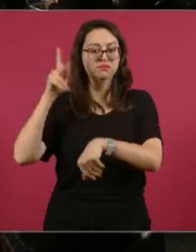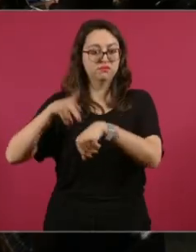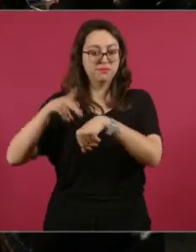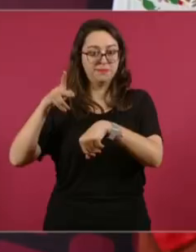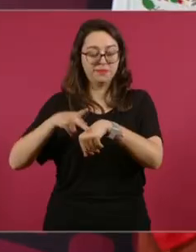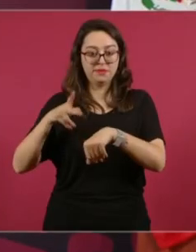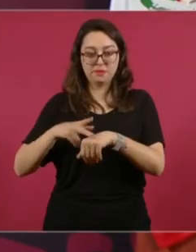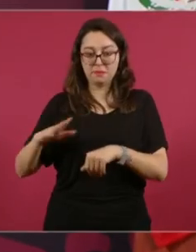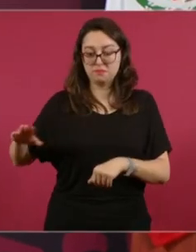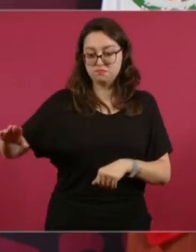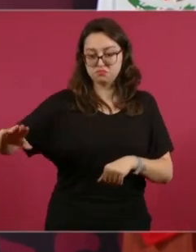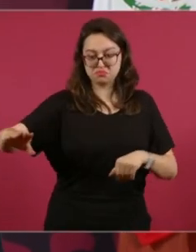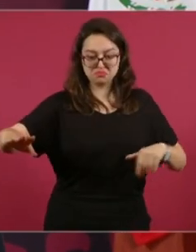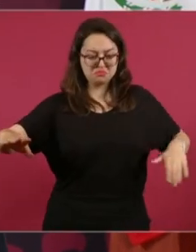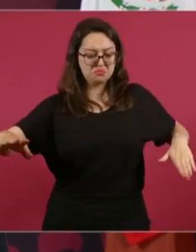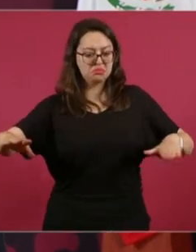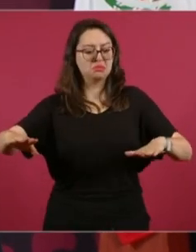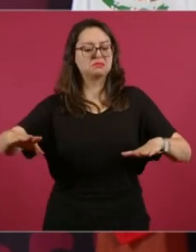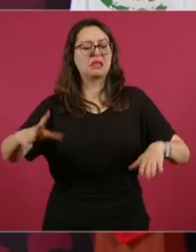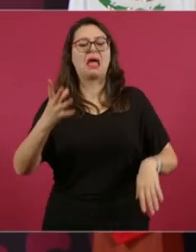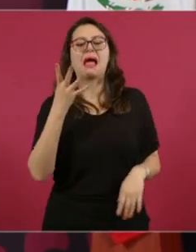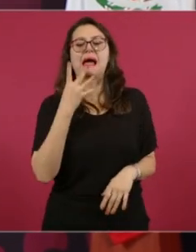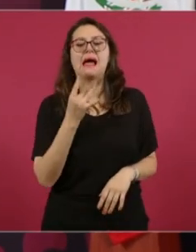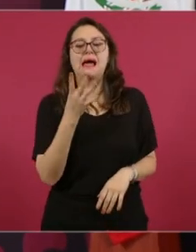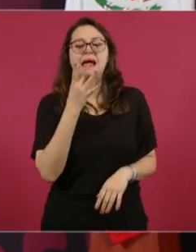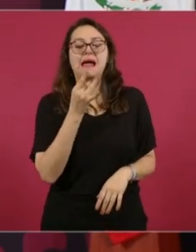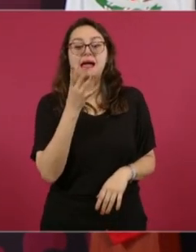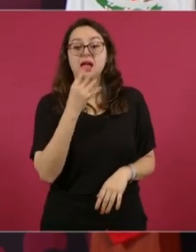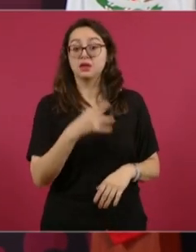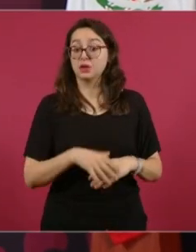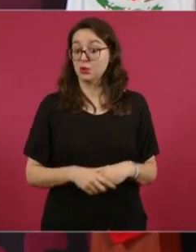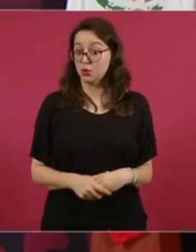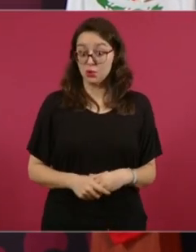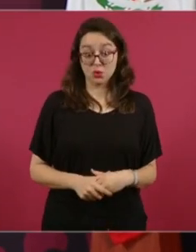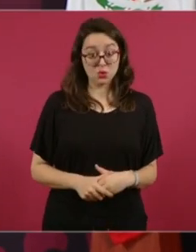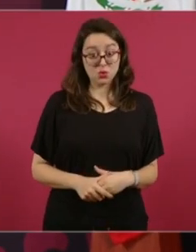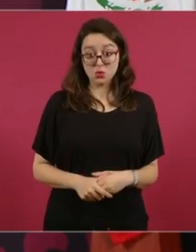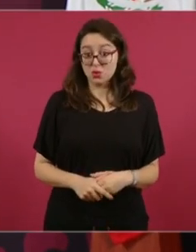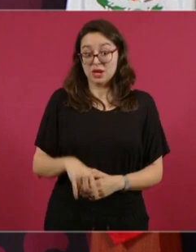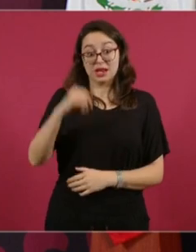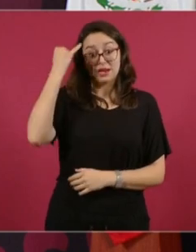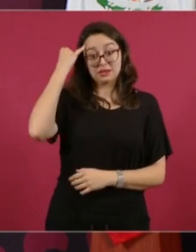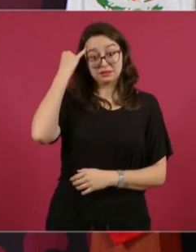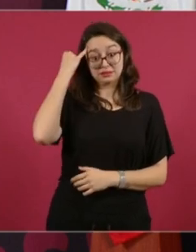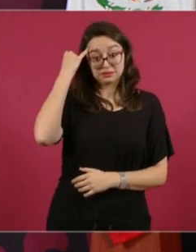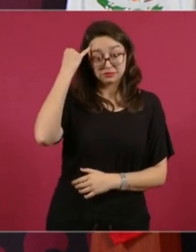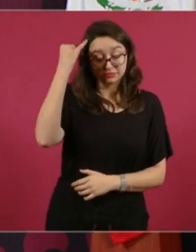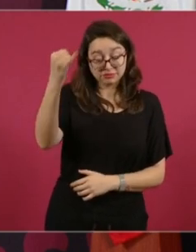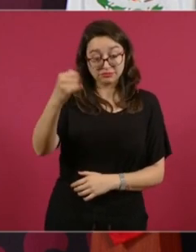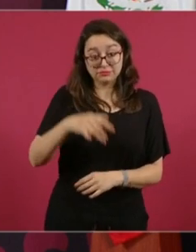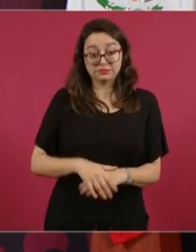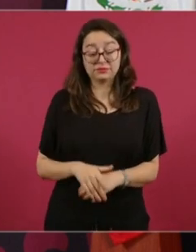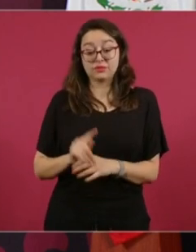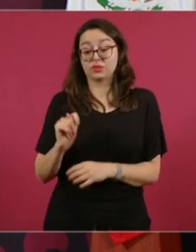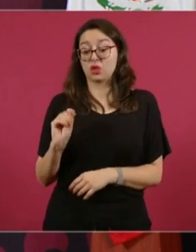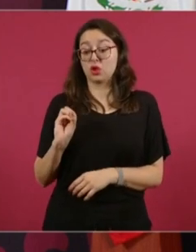Se ve sencillo, pero imagínense cuántas toneladas